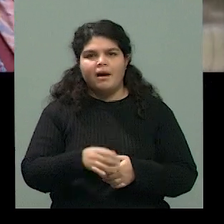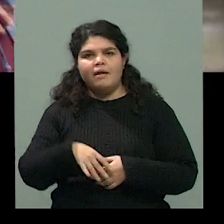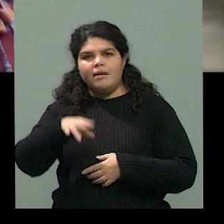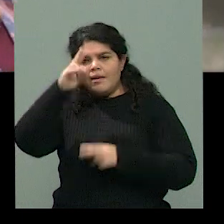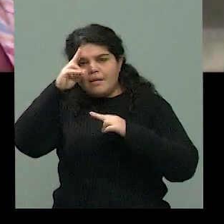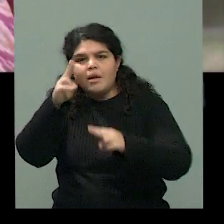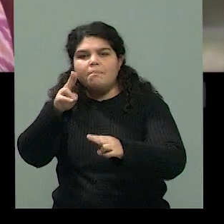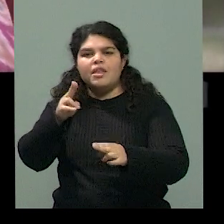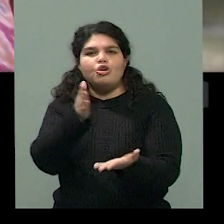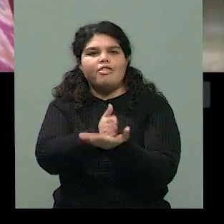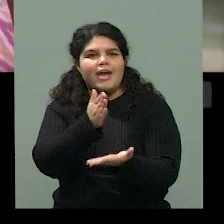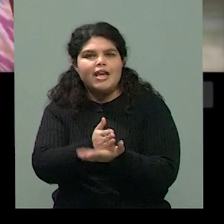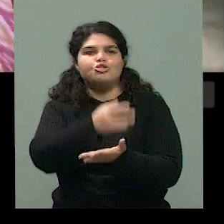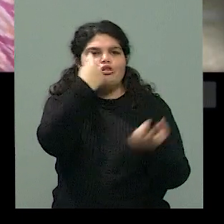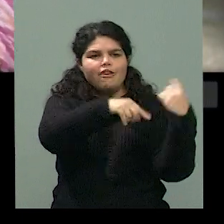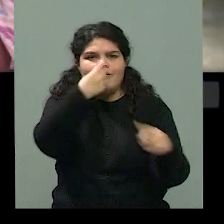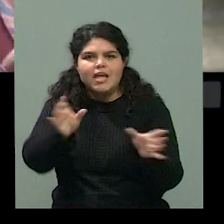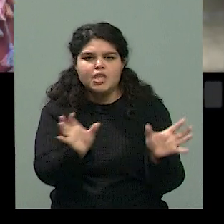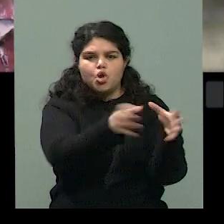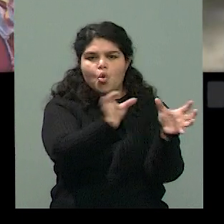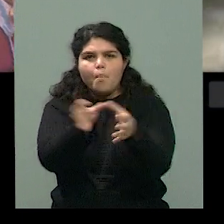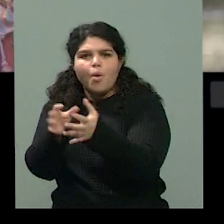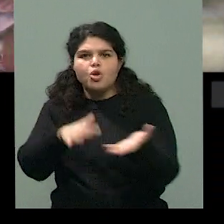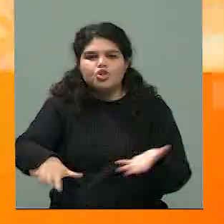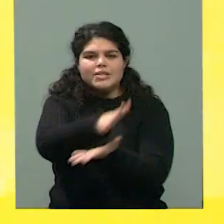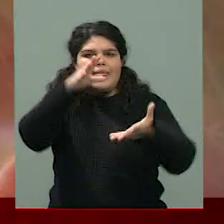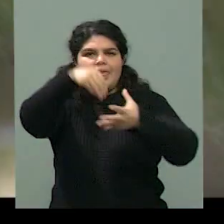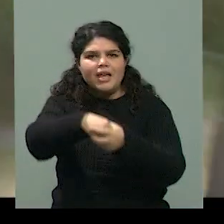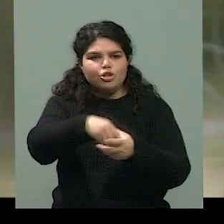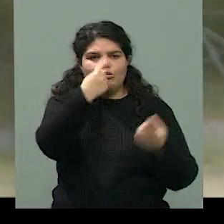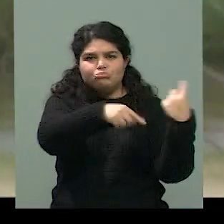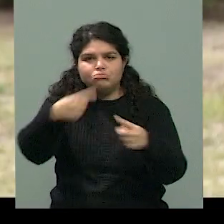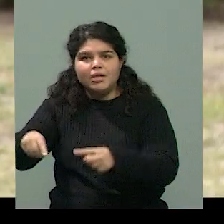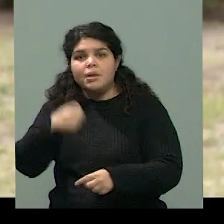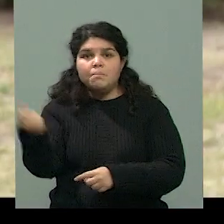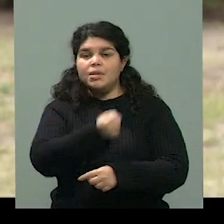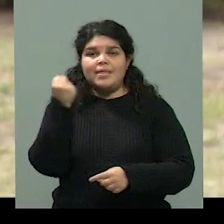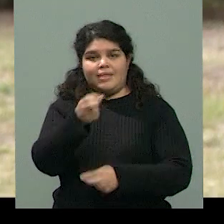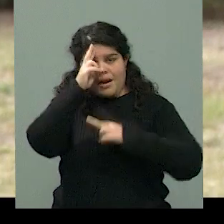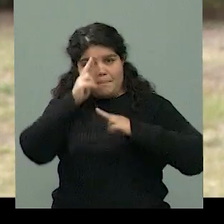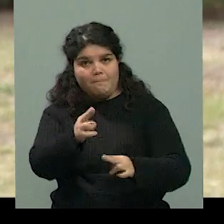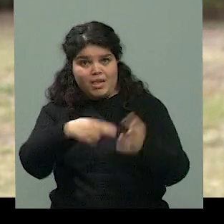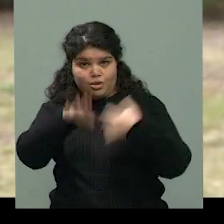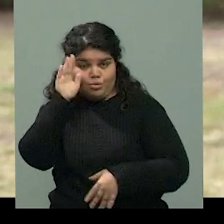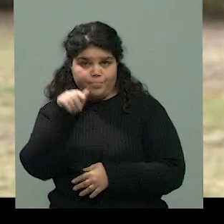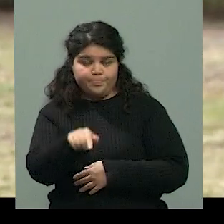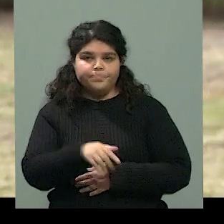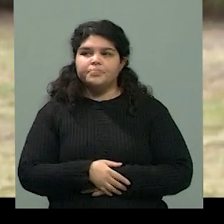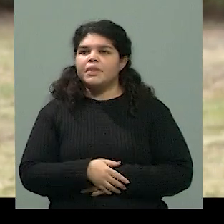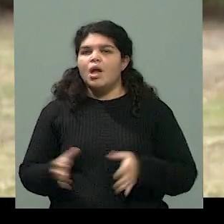los derechos de las diversidades, mientras no afecte el derecho del otro, etcétera, etcétera, ¿no? La red de politólogas de